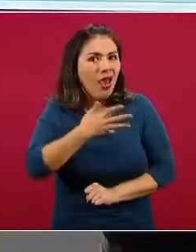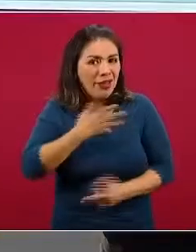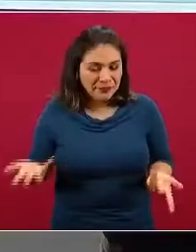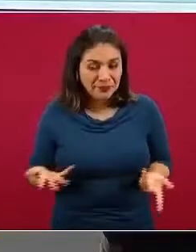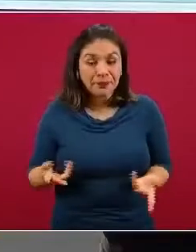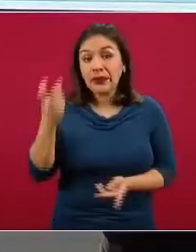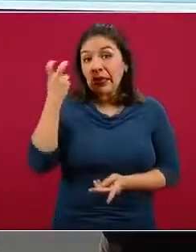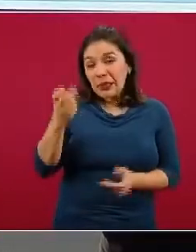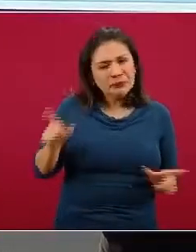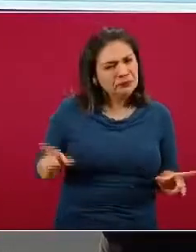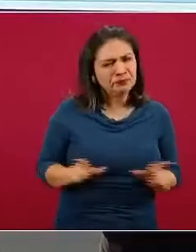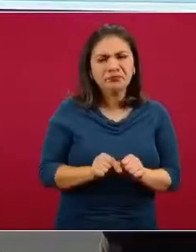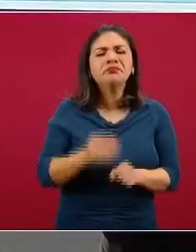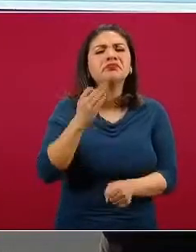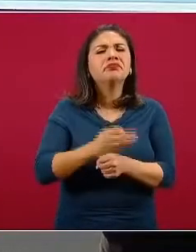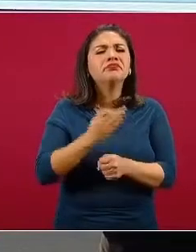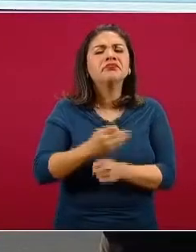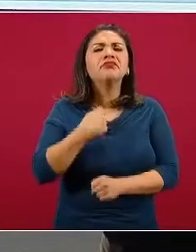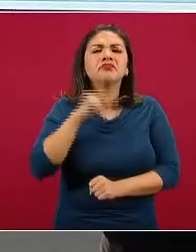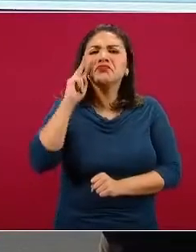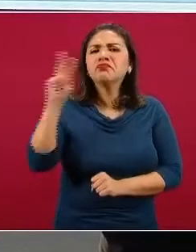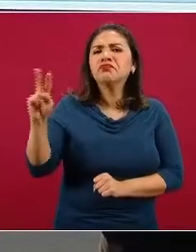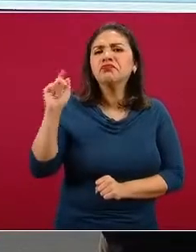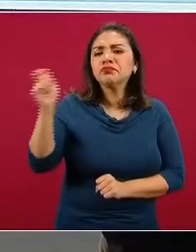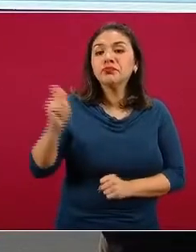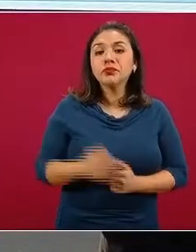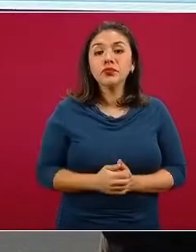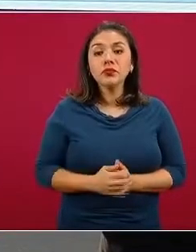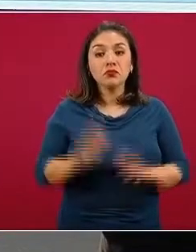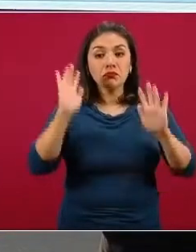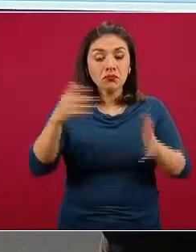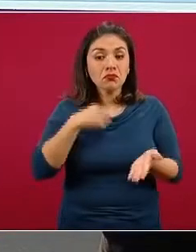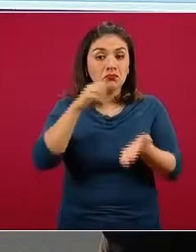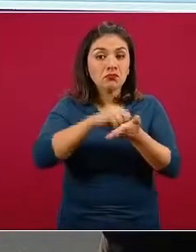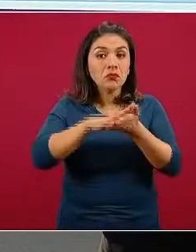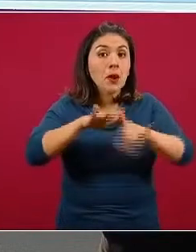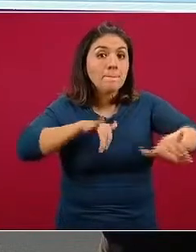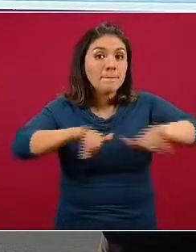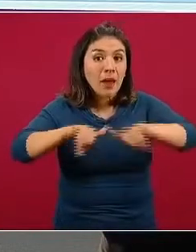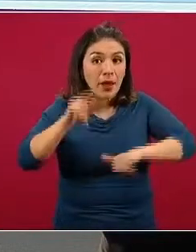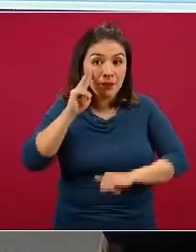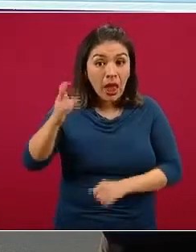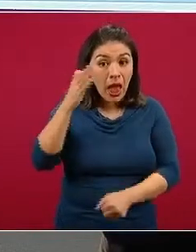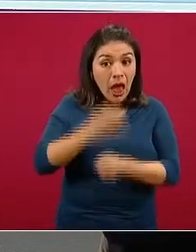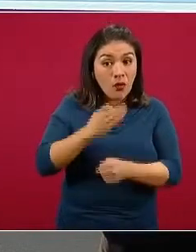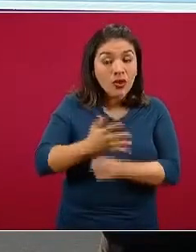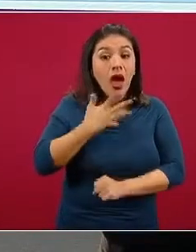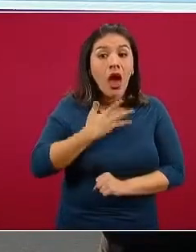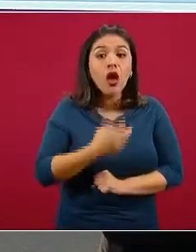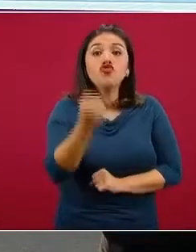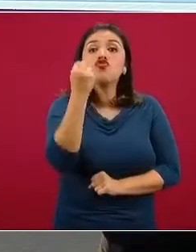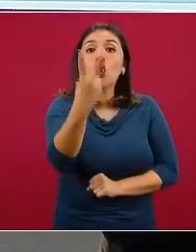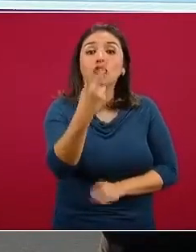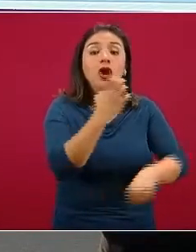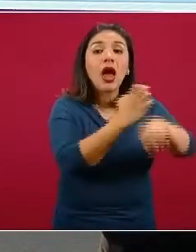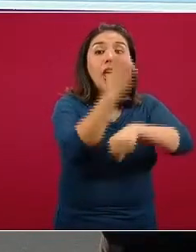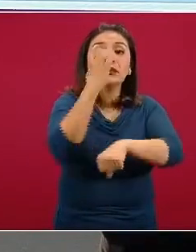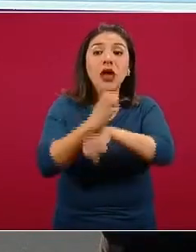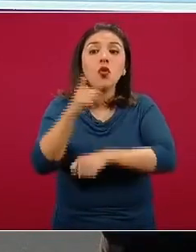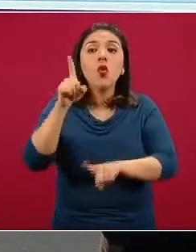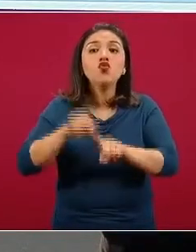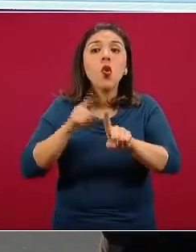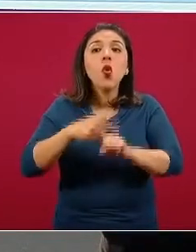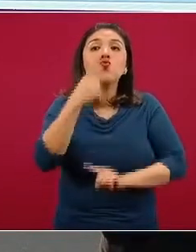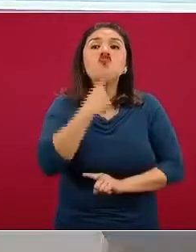esto hemos planteado este mapa. Tenemos actualmente 2 entidades en rojo, en